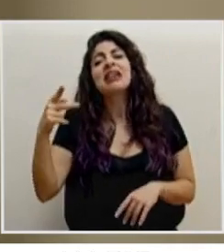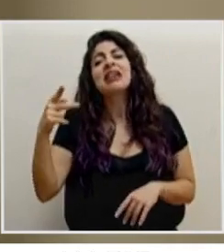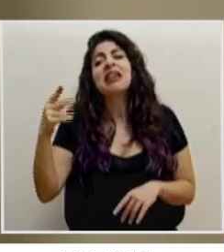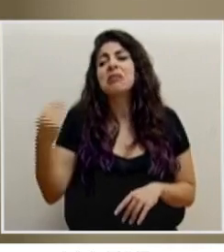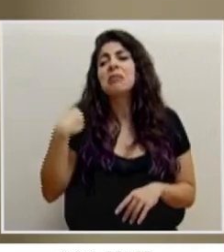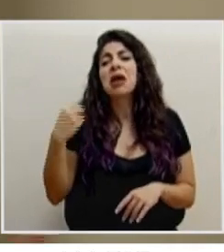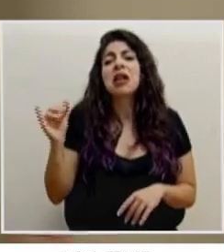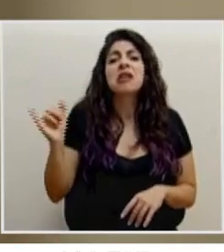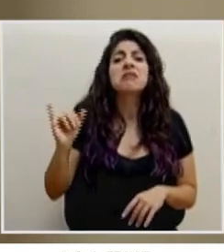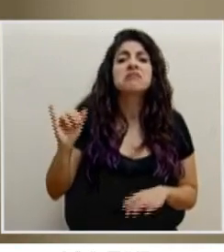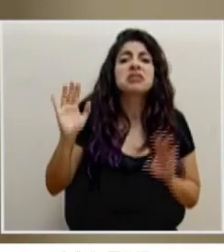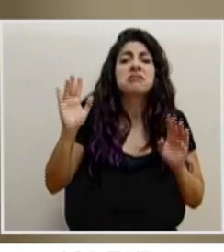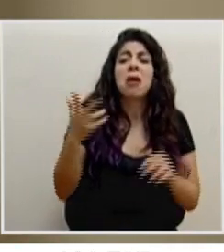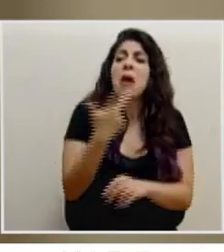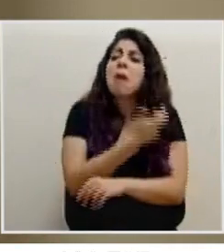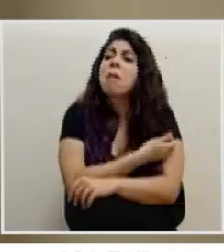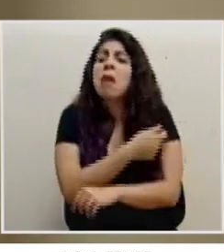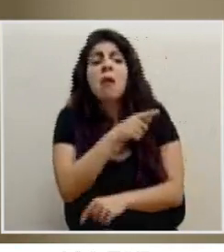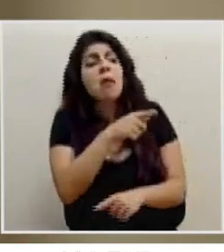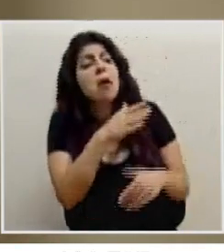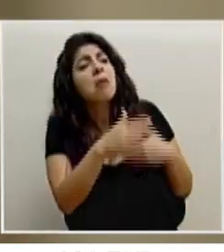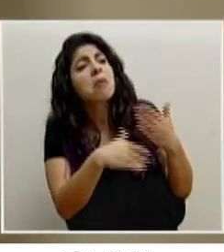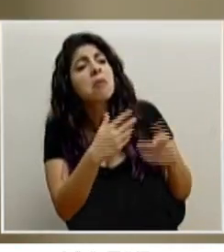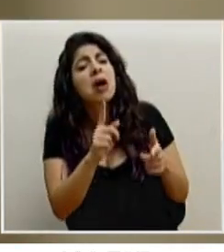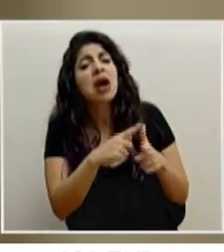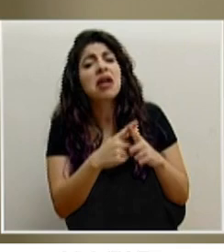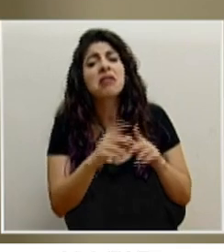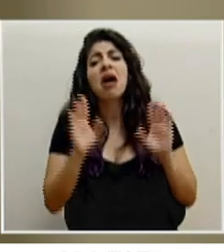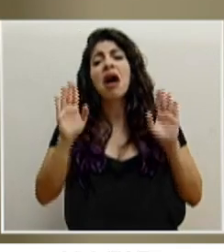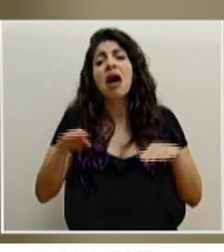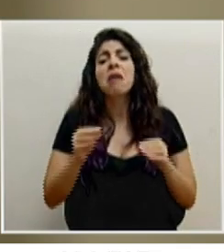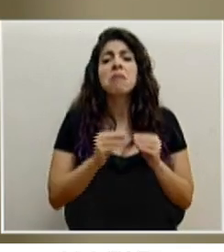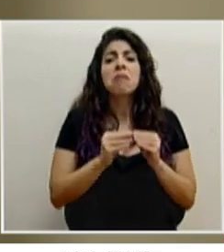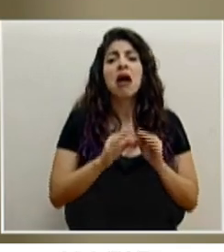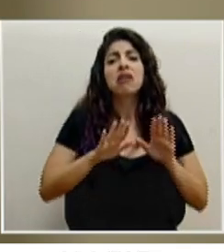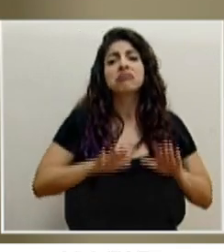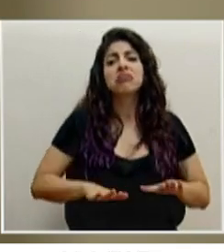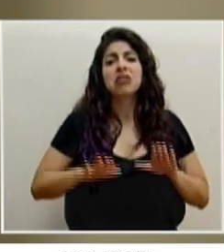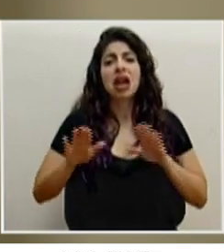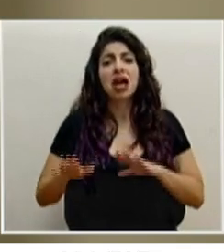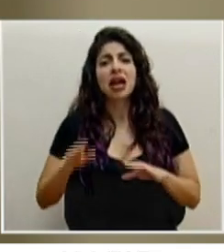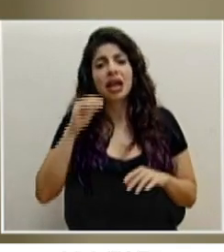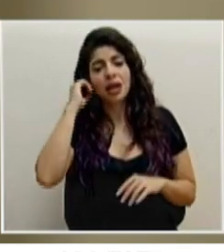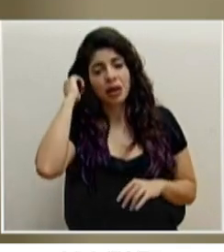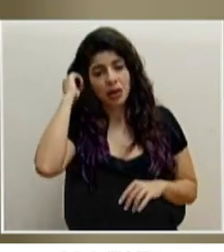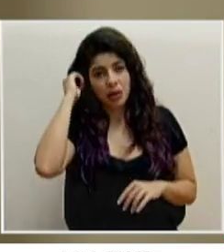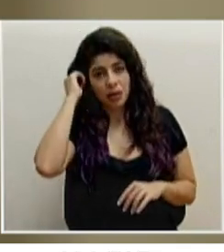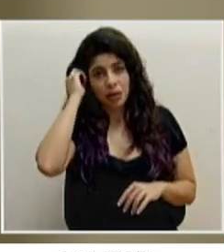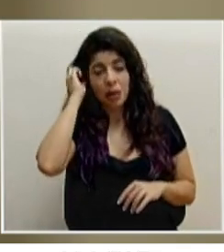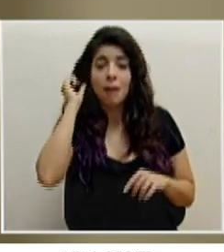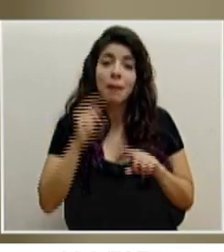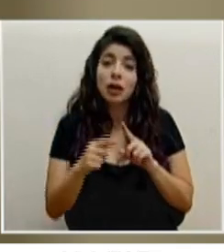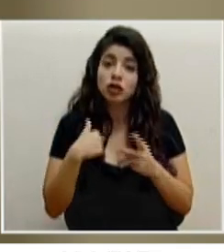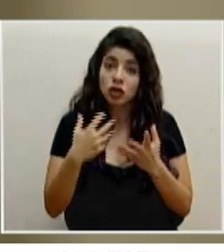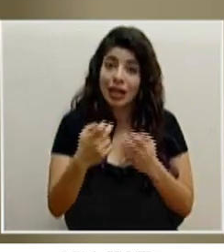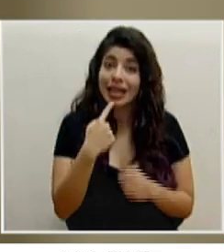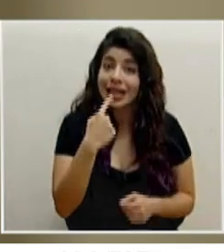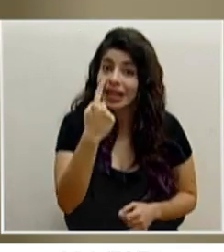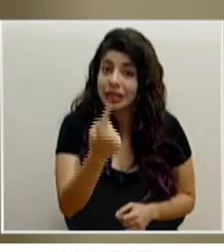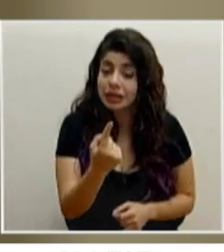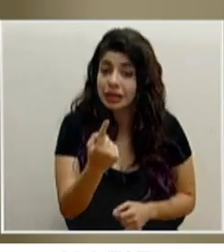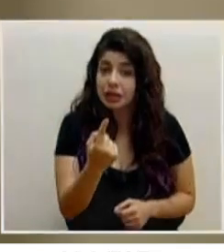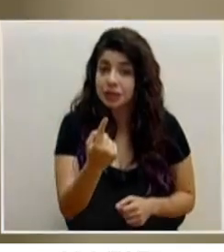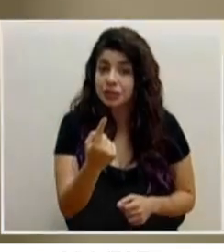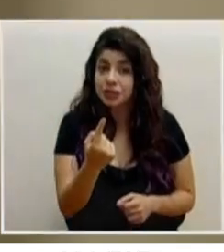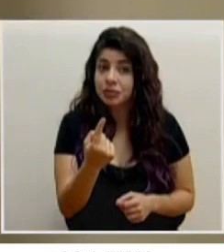igual, que ya tenemos la vacunación avanzando y que entonces hay que estar más tranquilos. Pero yo les quiero decir que el hecho de